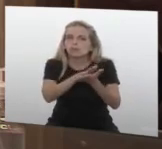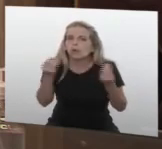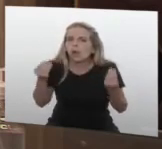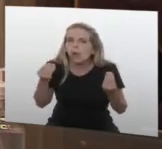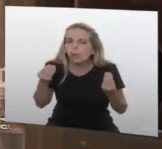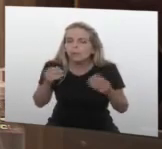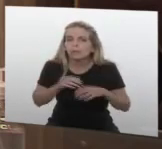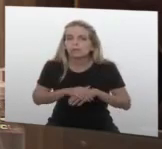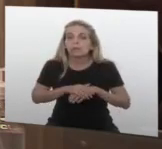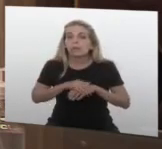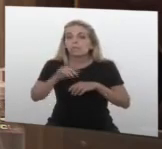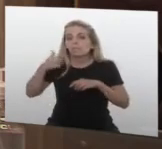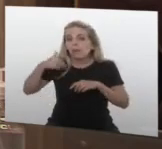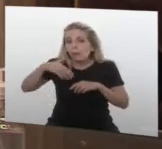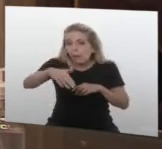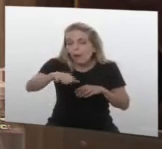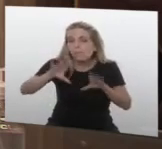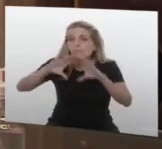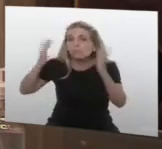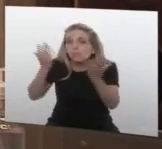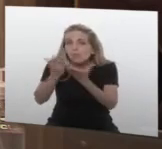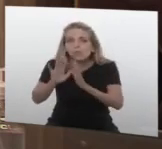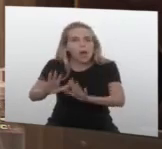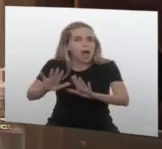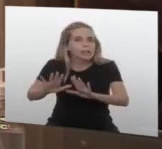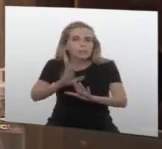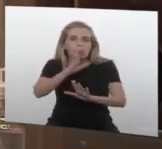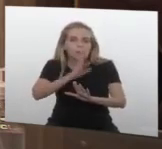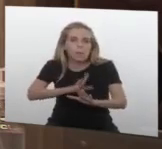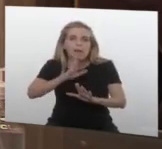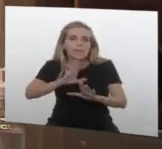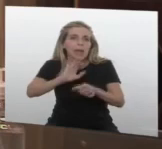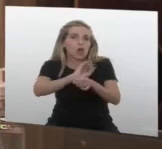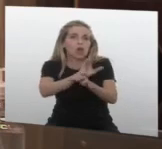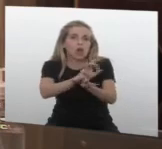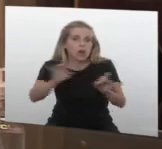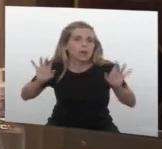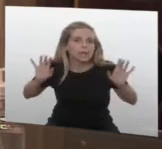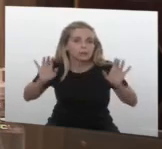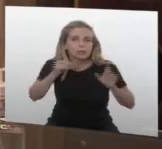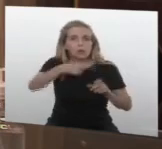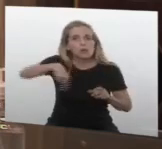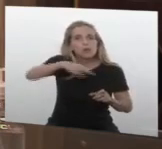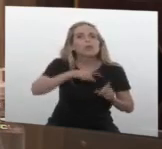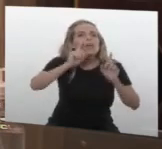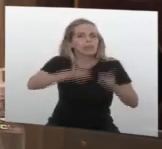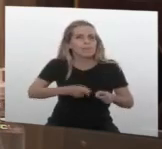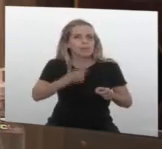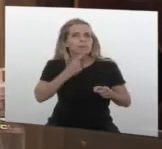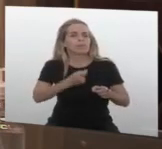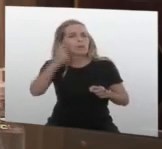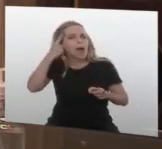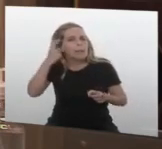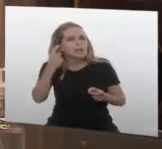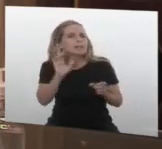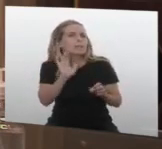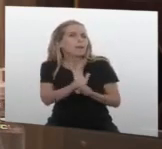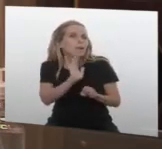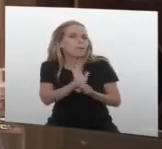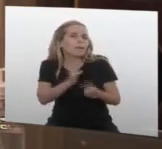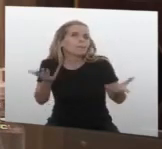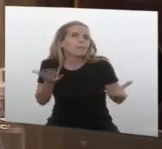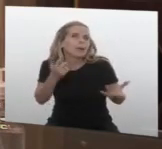nosotros vamos a poder seguir produciendo y generando trabajo. Pero si esto no lo